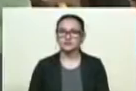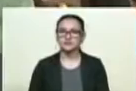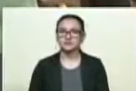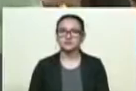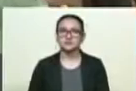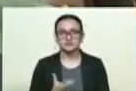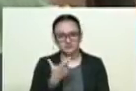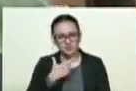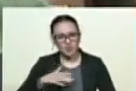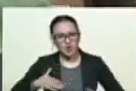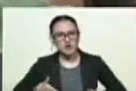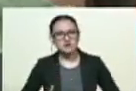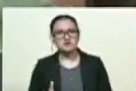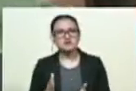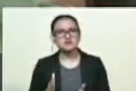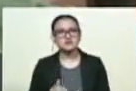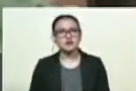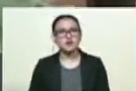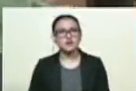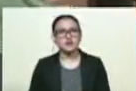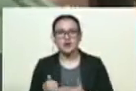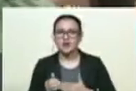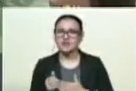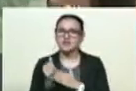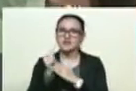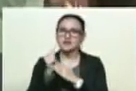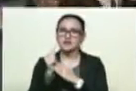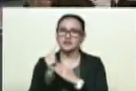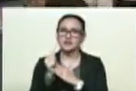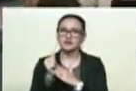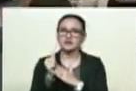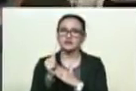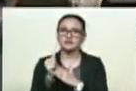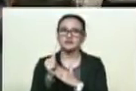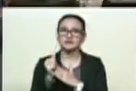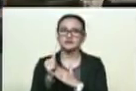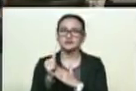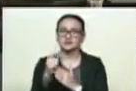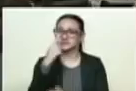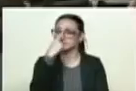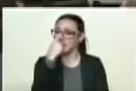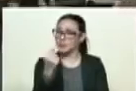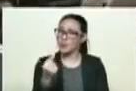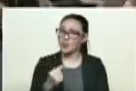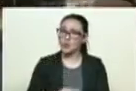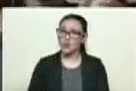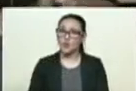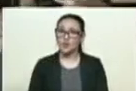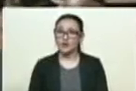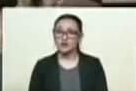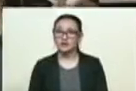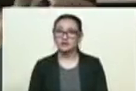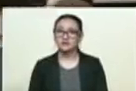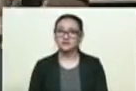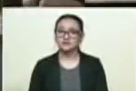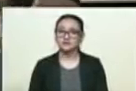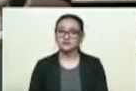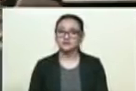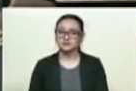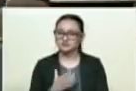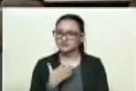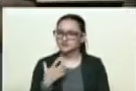Somos hijos del gran líder general del pueblo soberano, Ezequiel Zamora, que retumba todavía con su